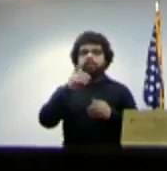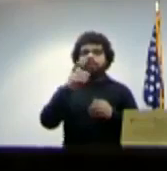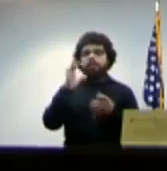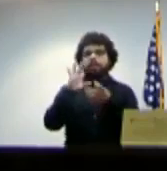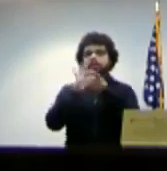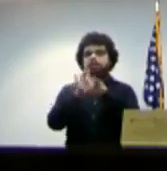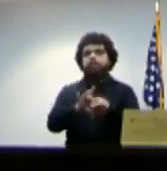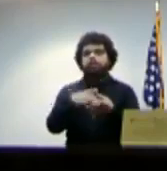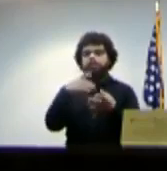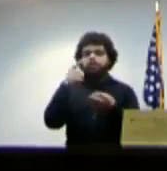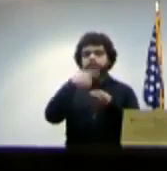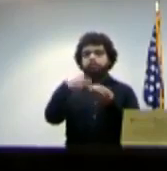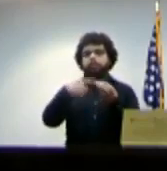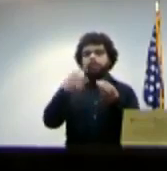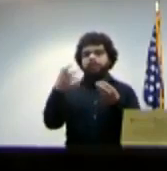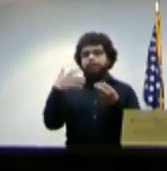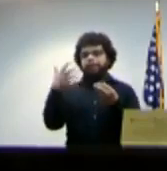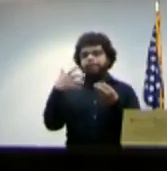fallas,